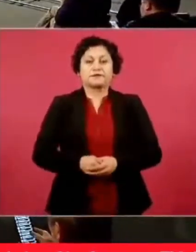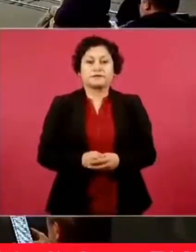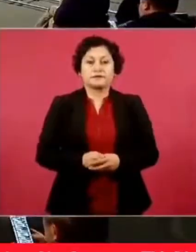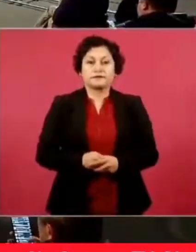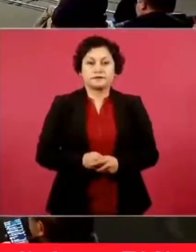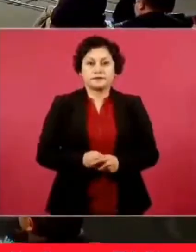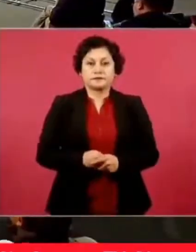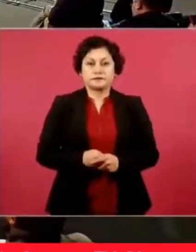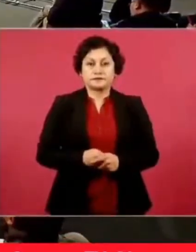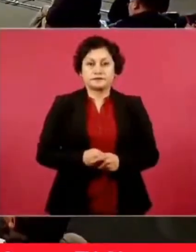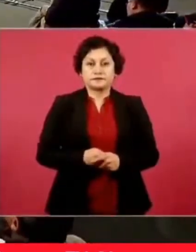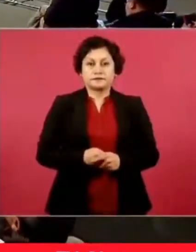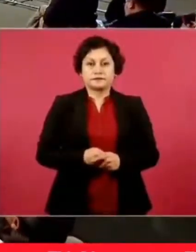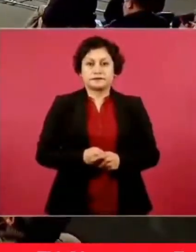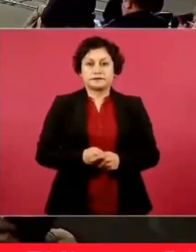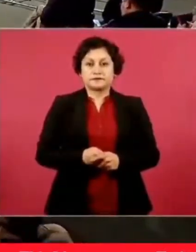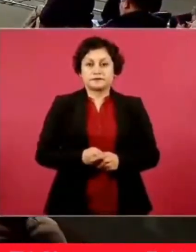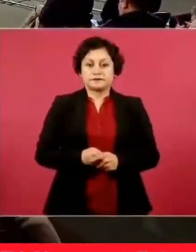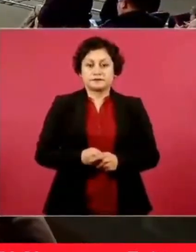Las reservas